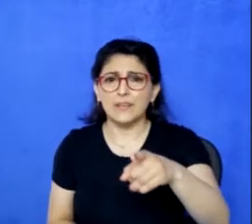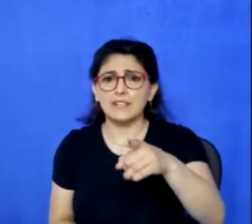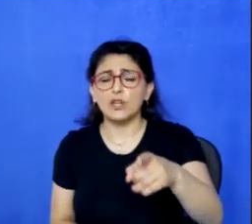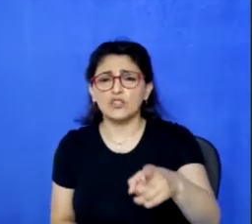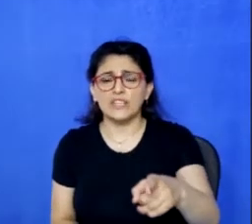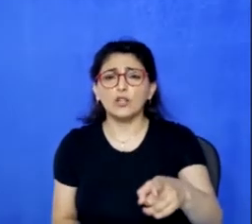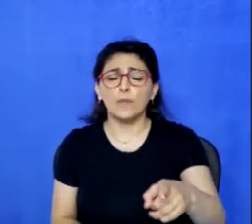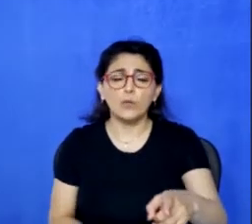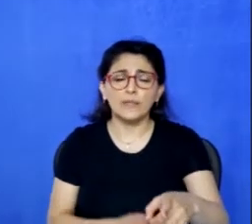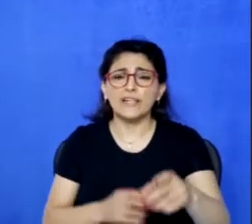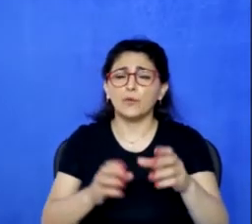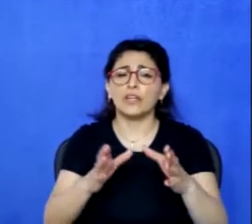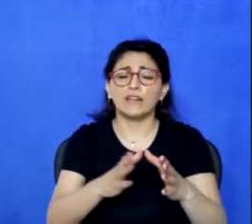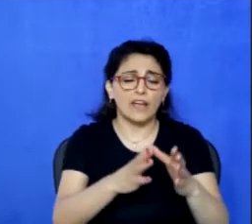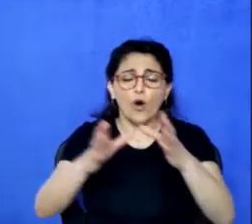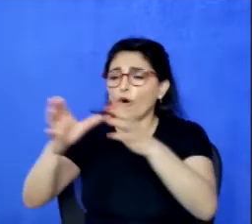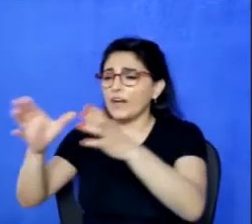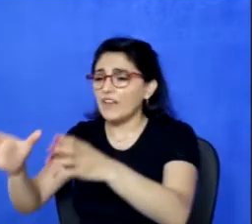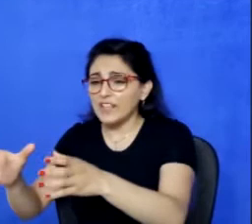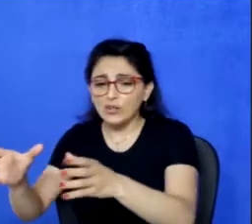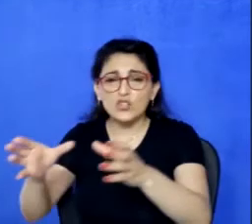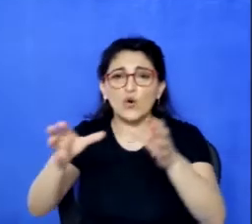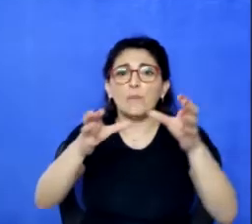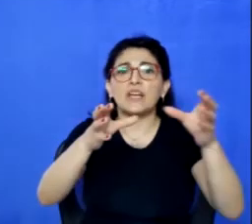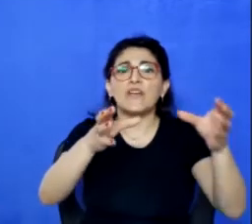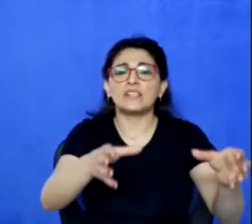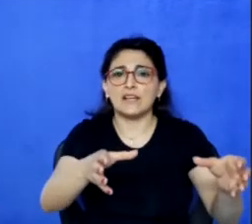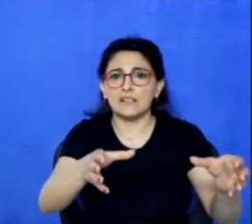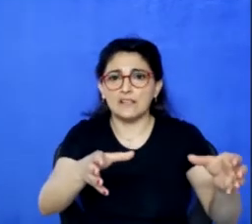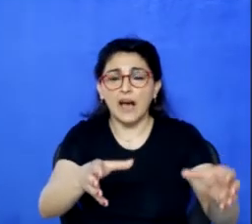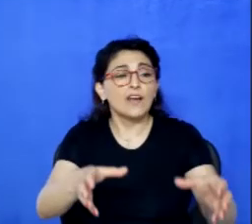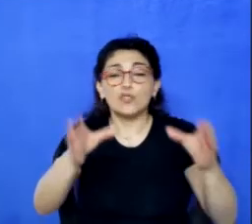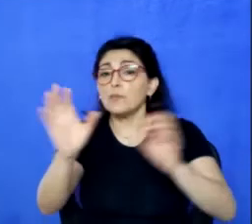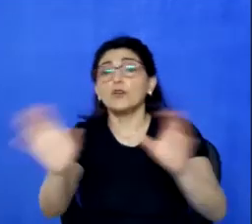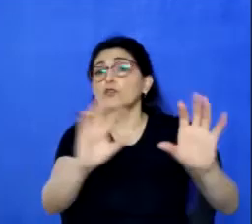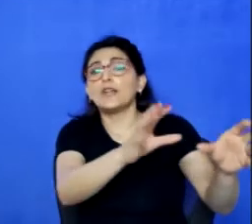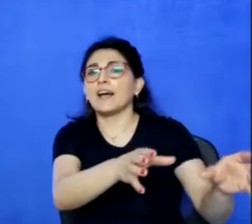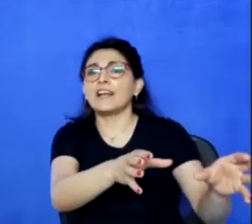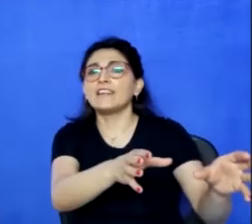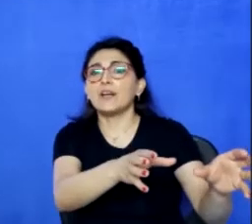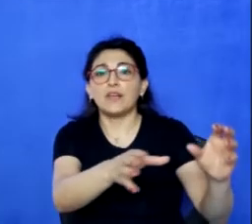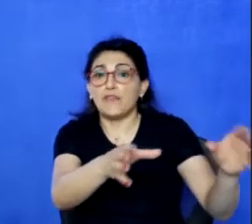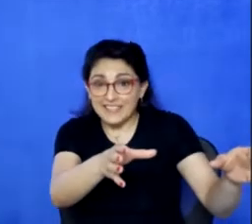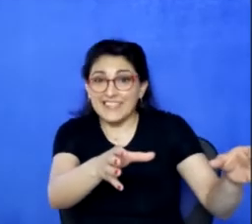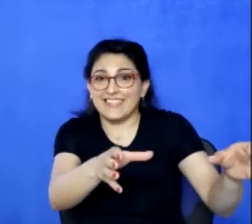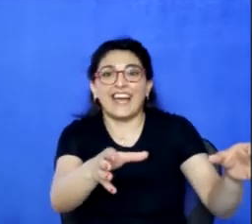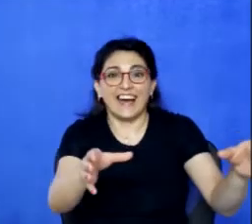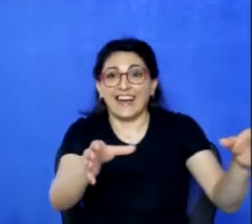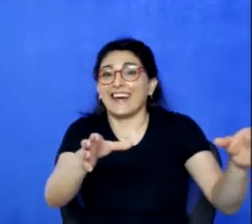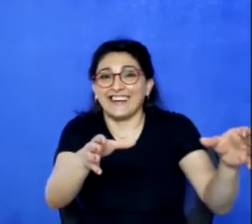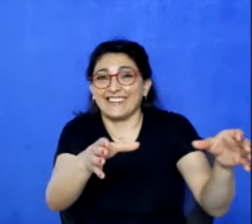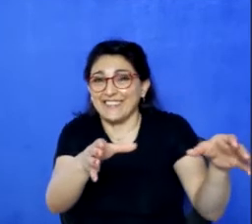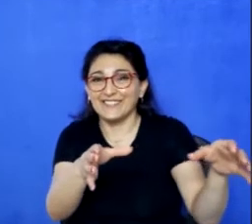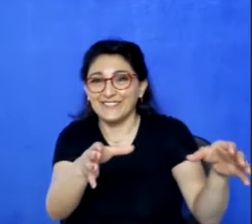igual si vas a seguir cocinando, Mauro, viste que vos dijiste o en beneficencia. Sí. Yo me anoto en la lista de beneficencia.